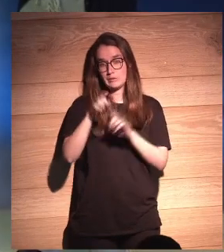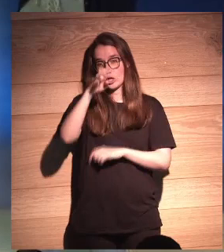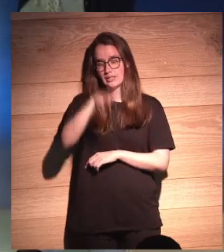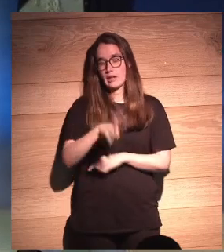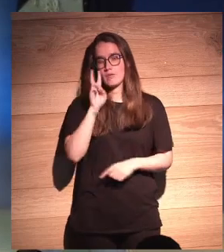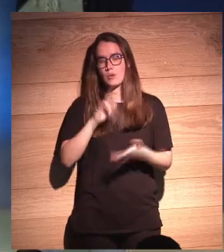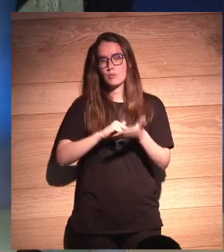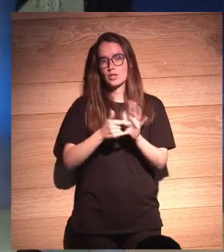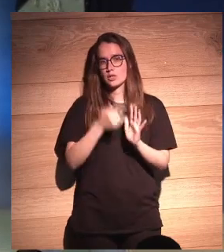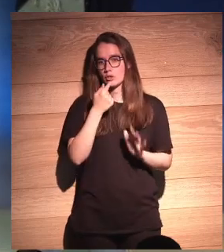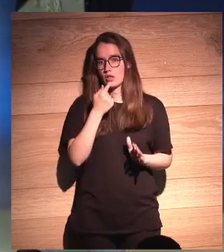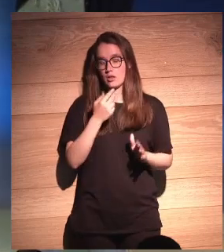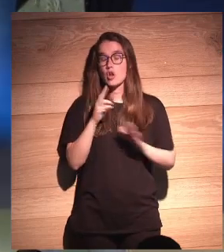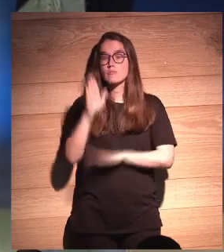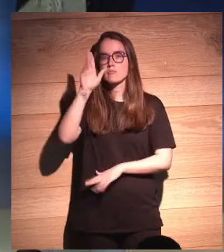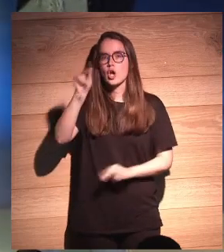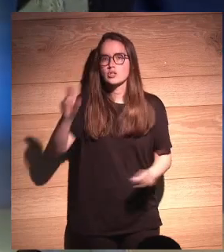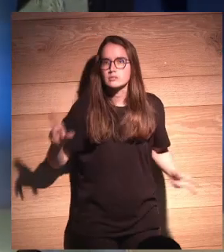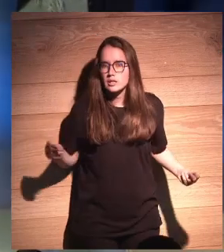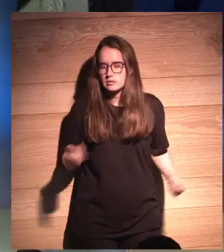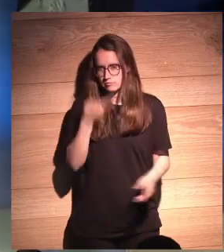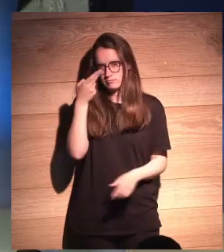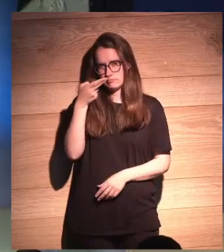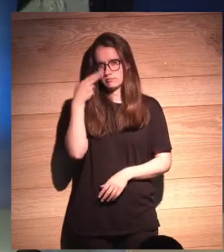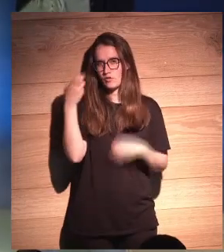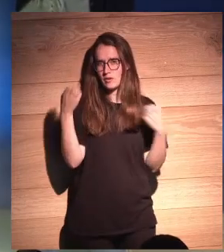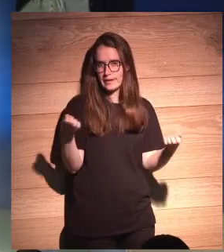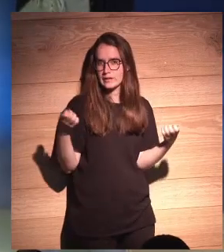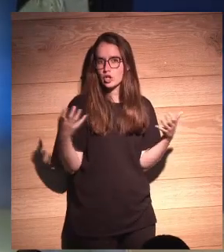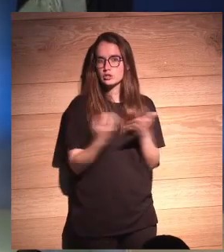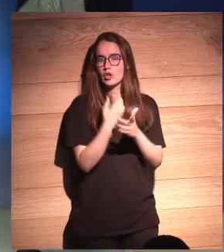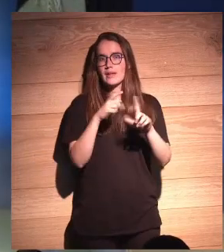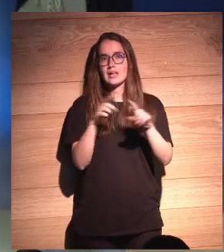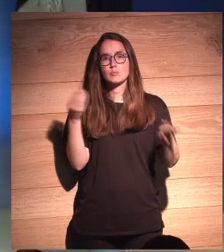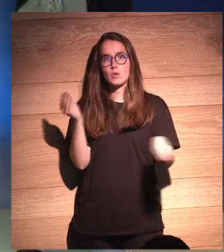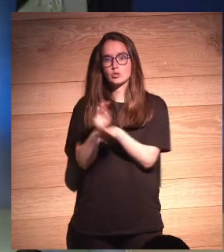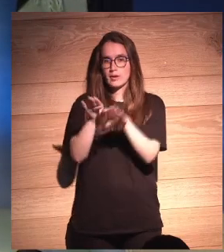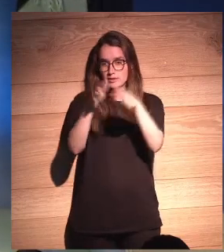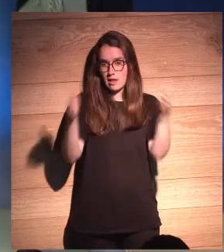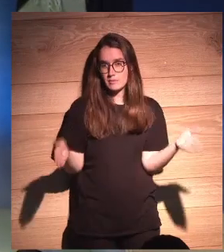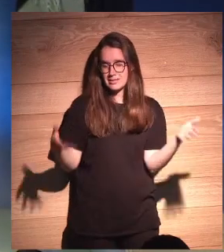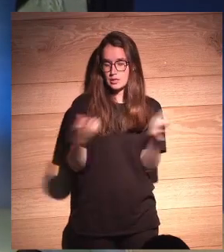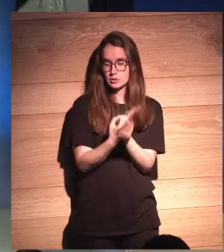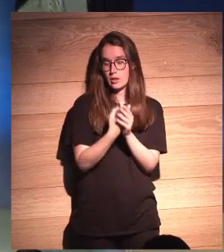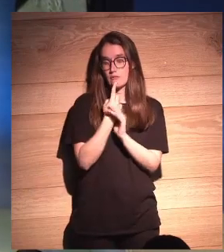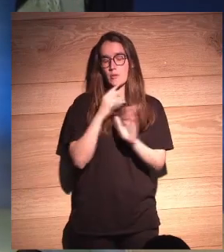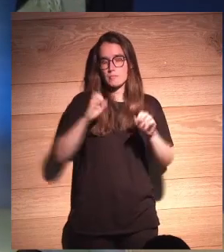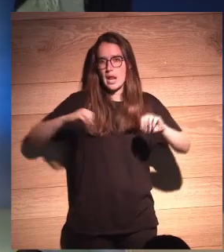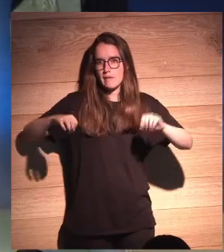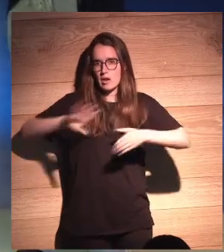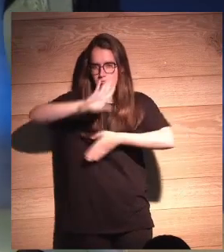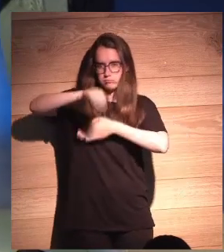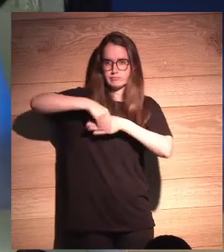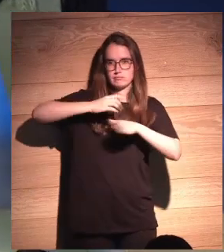ese proyecto y dice en voz alta, ostras, esto es interesante, todas las productoras que están en la mesa inmediatamente fueron como, vale,